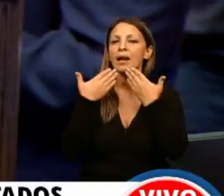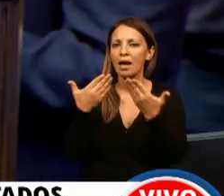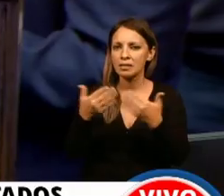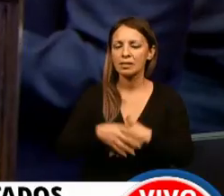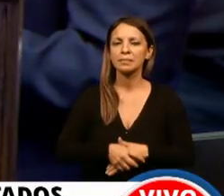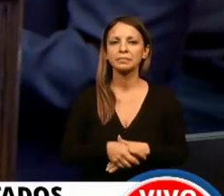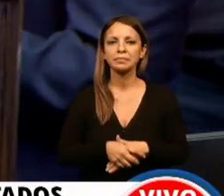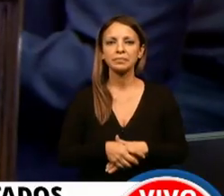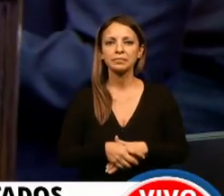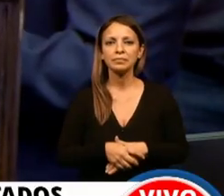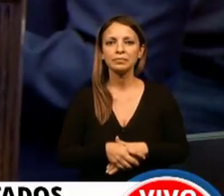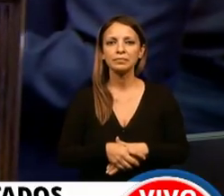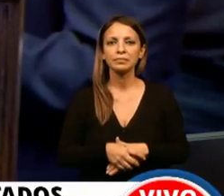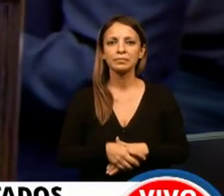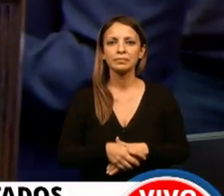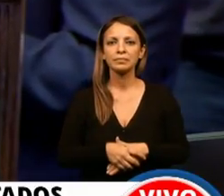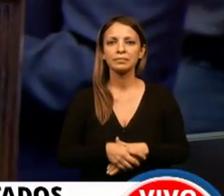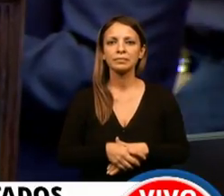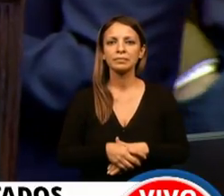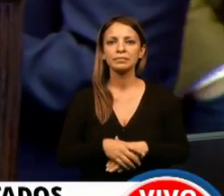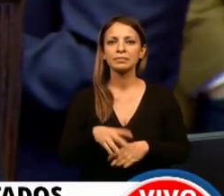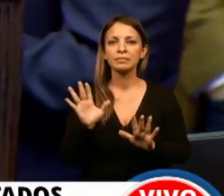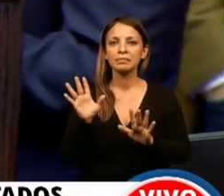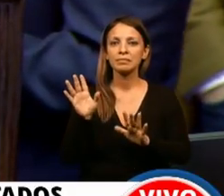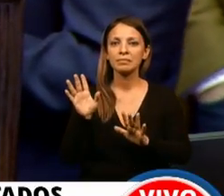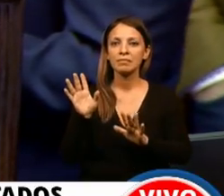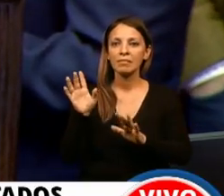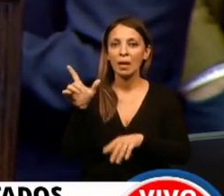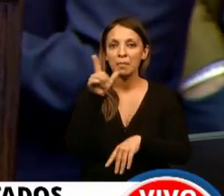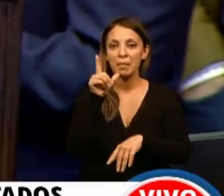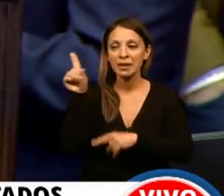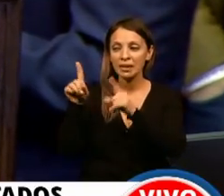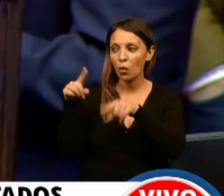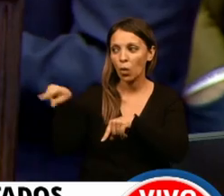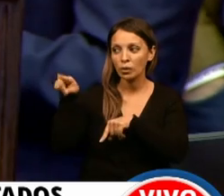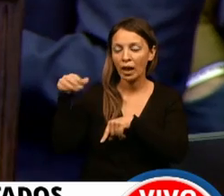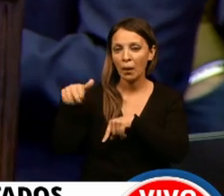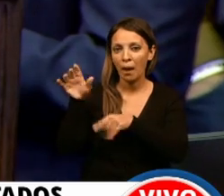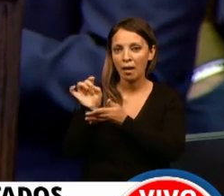mena alguien se va a quedar sin trabajo